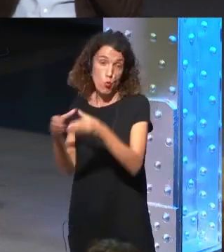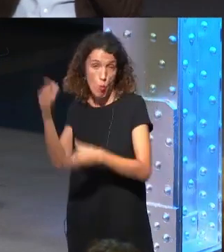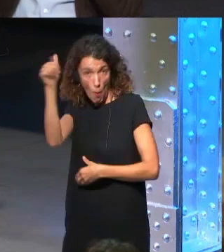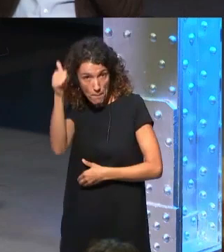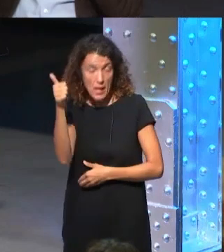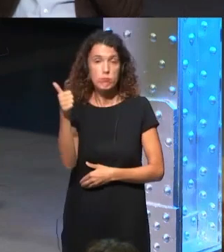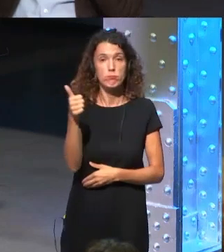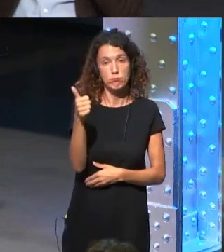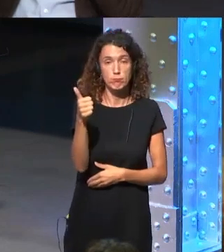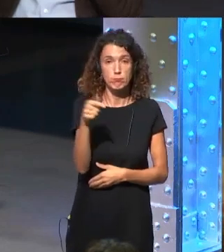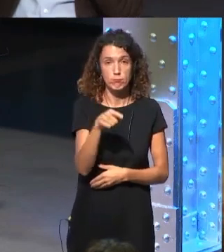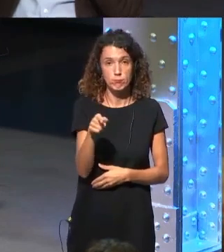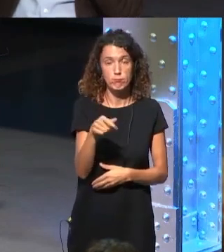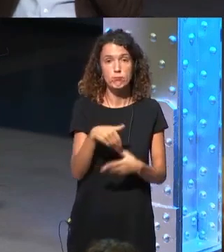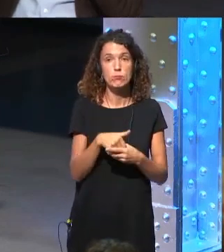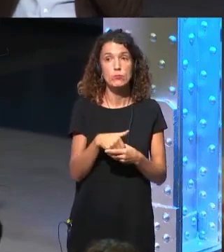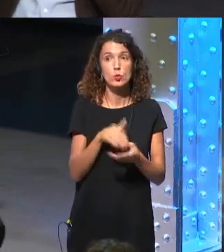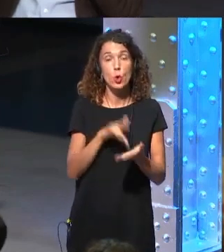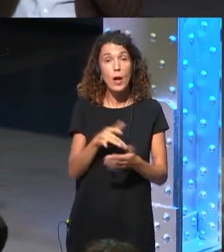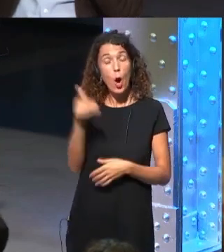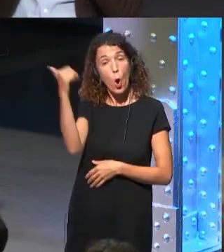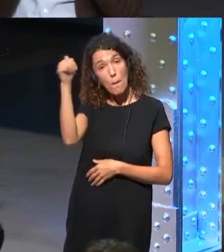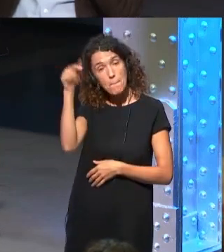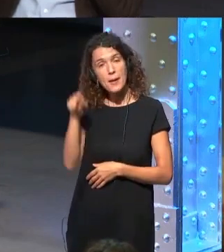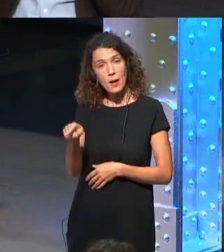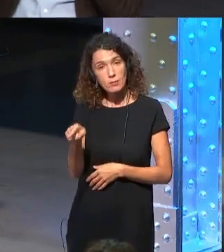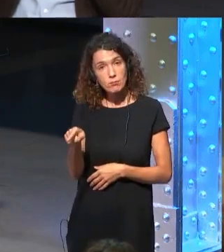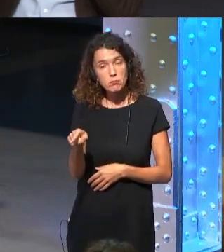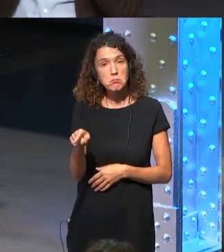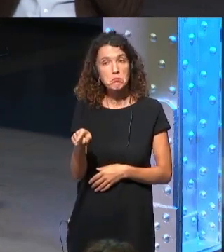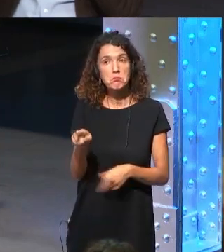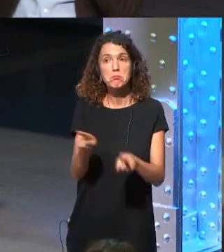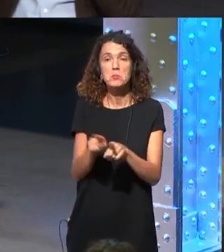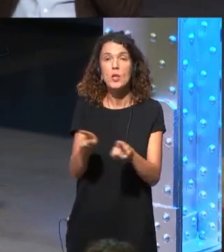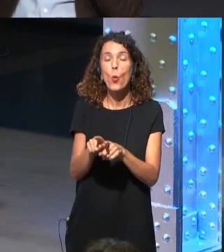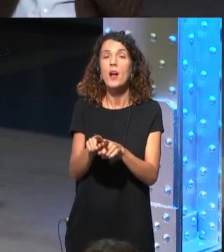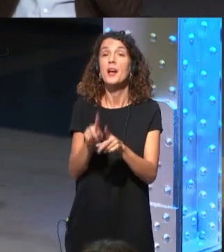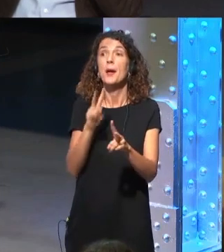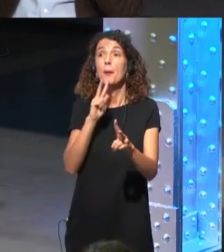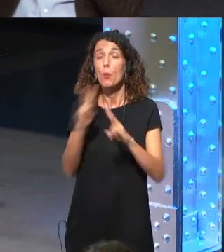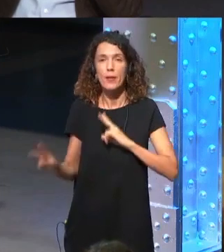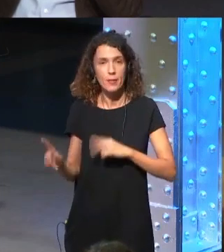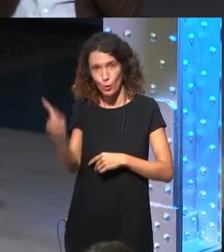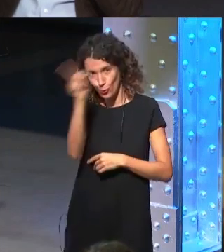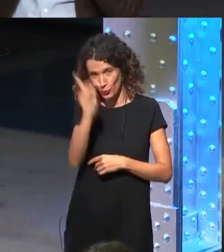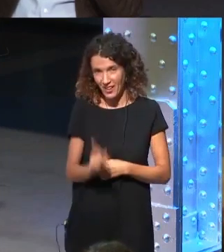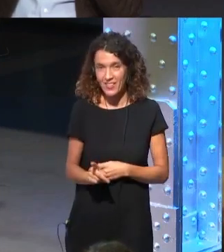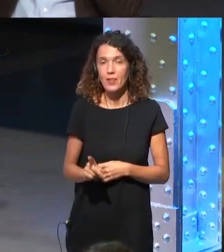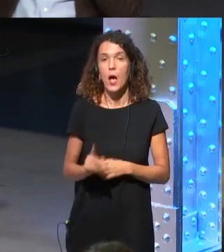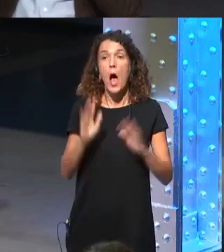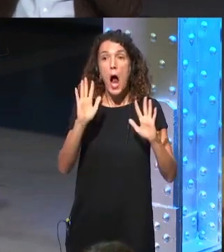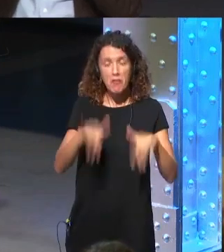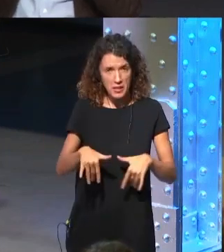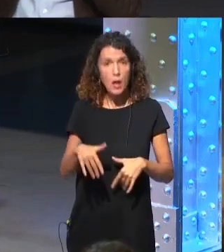hombres, y el hecho de que los hombres no sepan la respuesta no evita